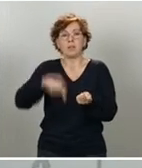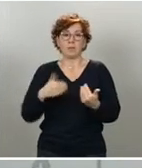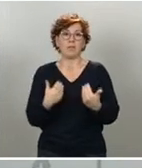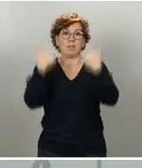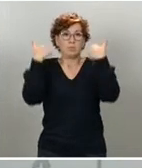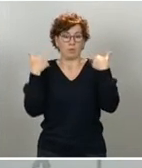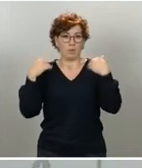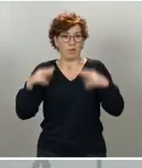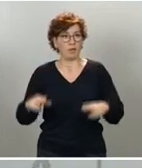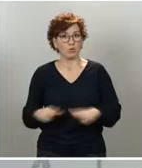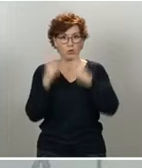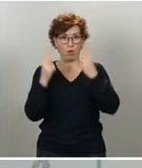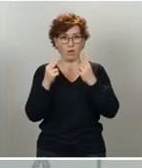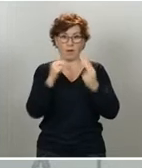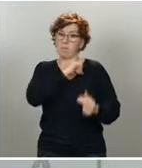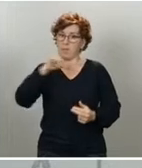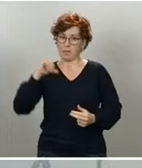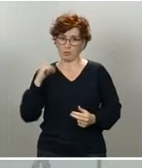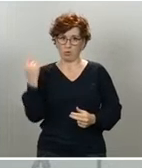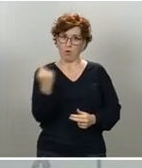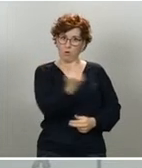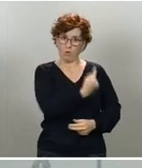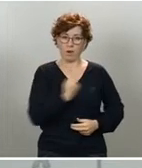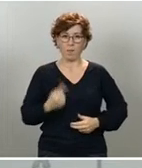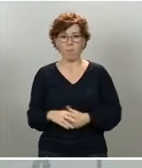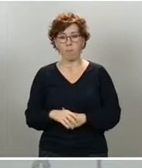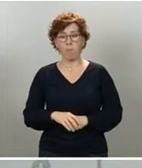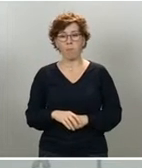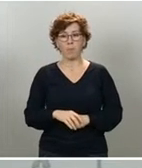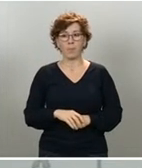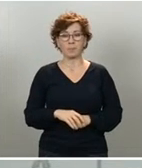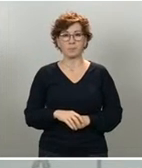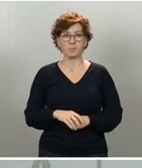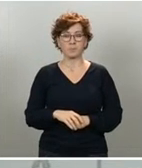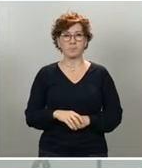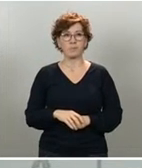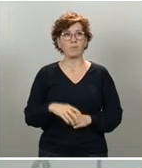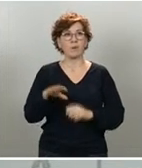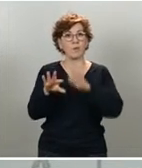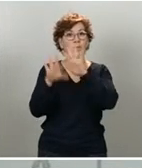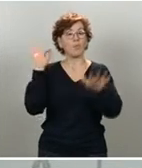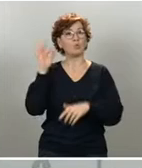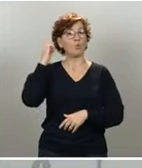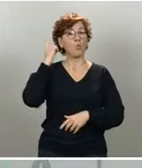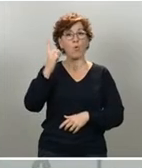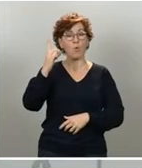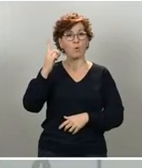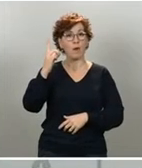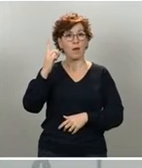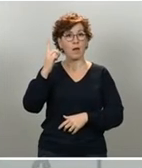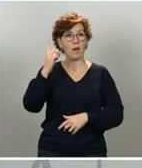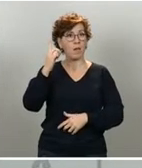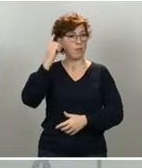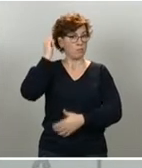responsabilidad personal. En la desescalada la clave no será una sola decisión radical, de permanecer en casa, como hemos